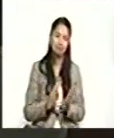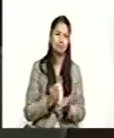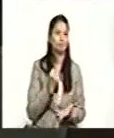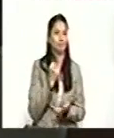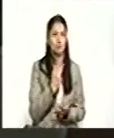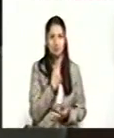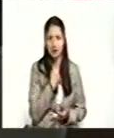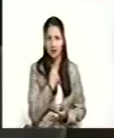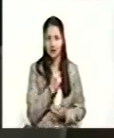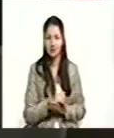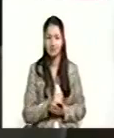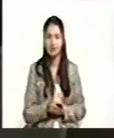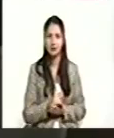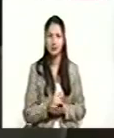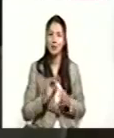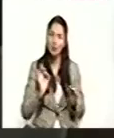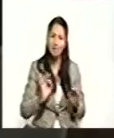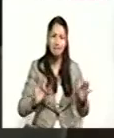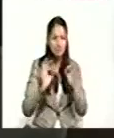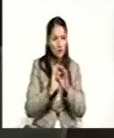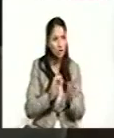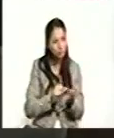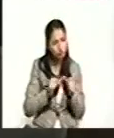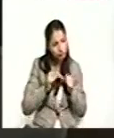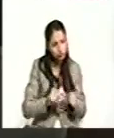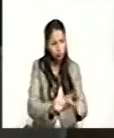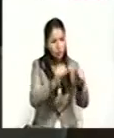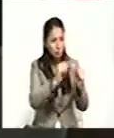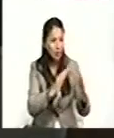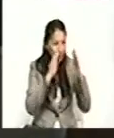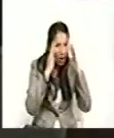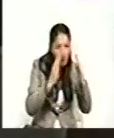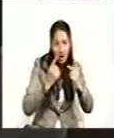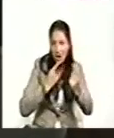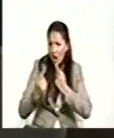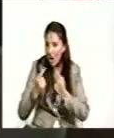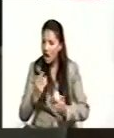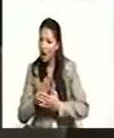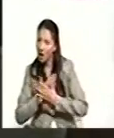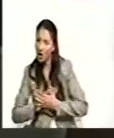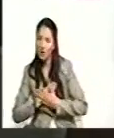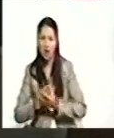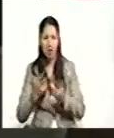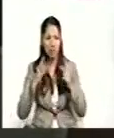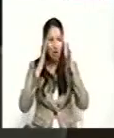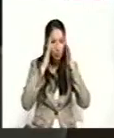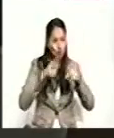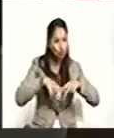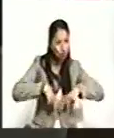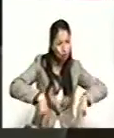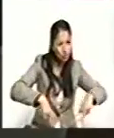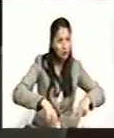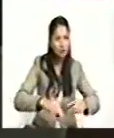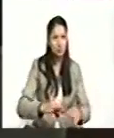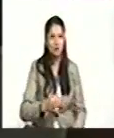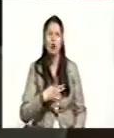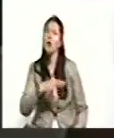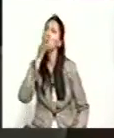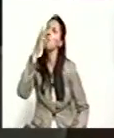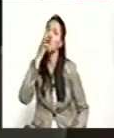ocasión no de elecciones sino permanente con cariño con solidaridad sin